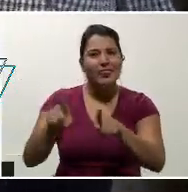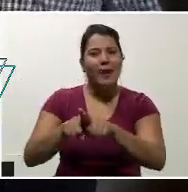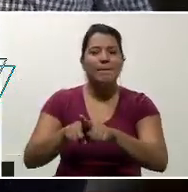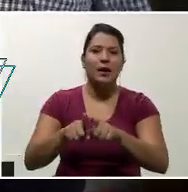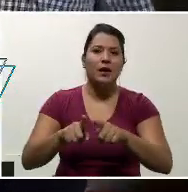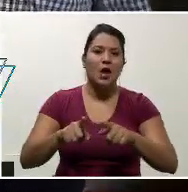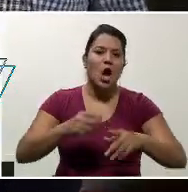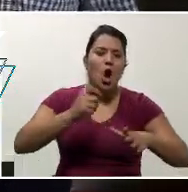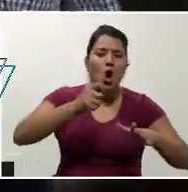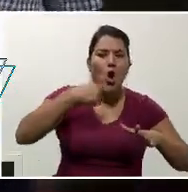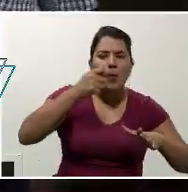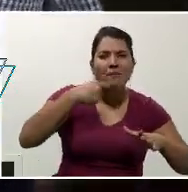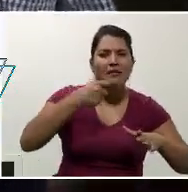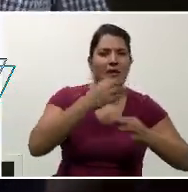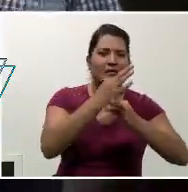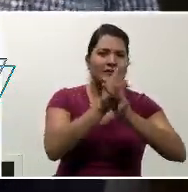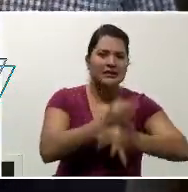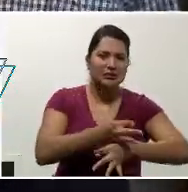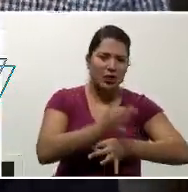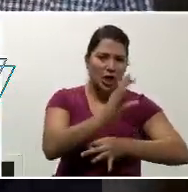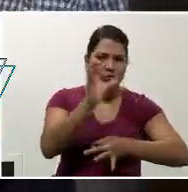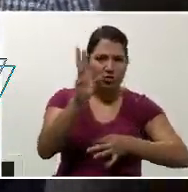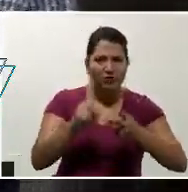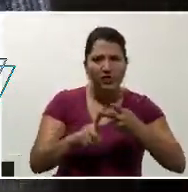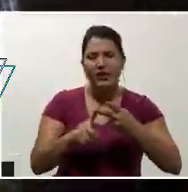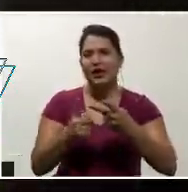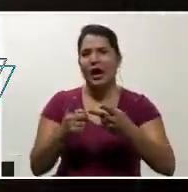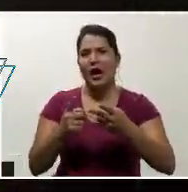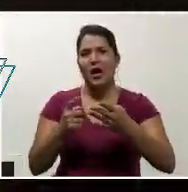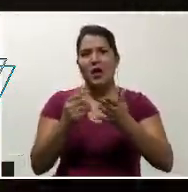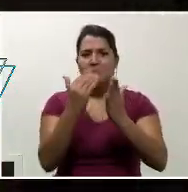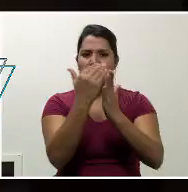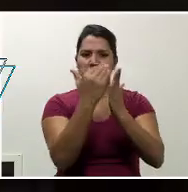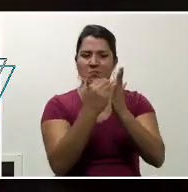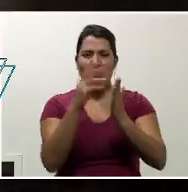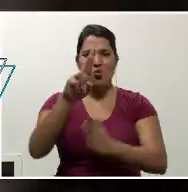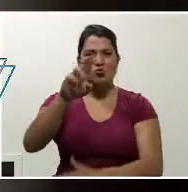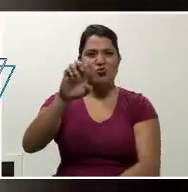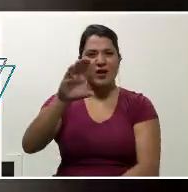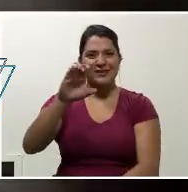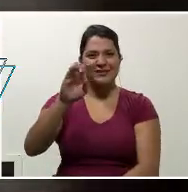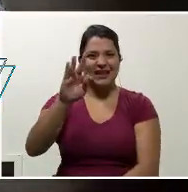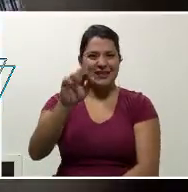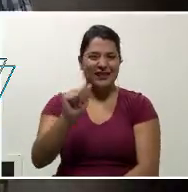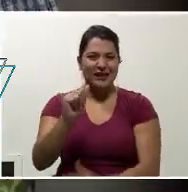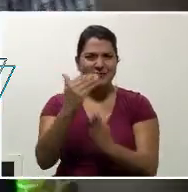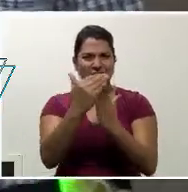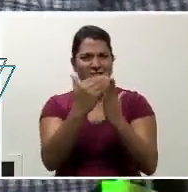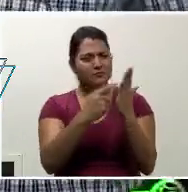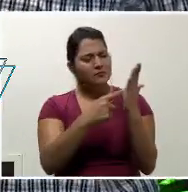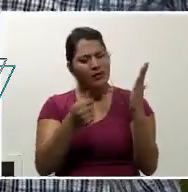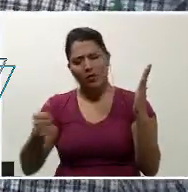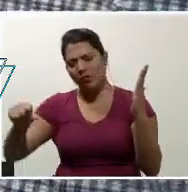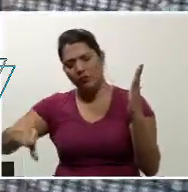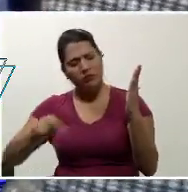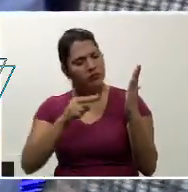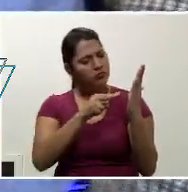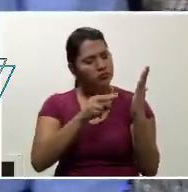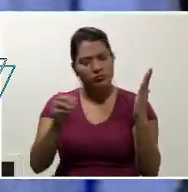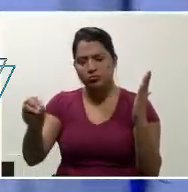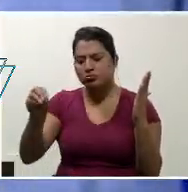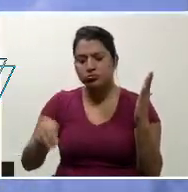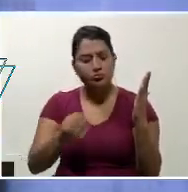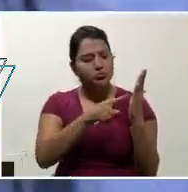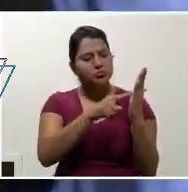tradicionales, ingredientes, recetas que hace mucho tal vez no vemos. Entonces la gente va a poder ver un reality